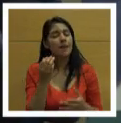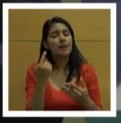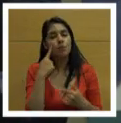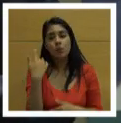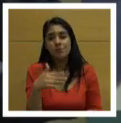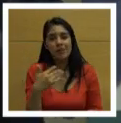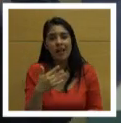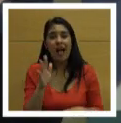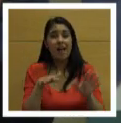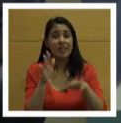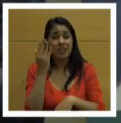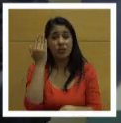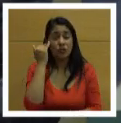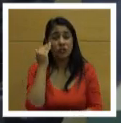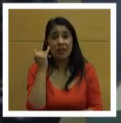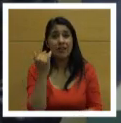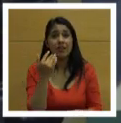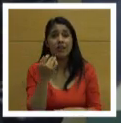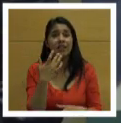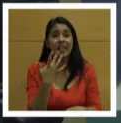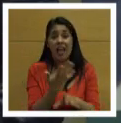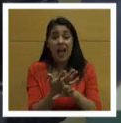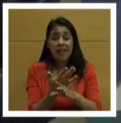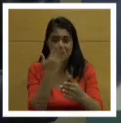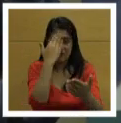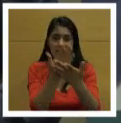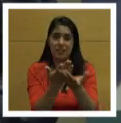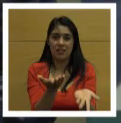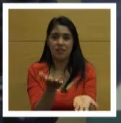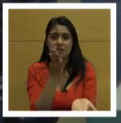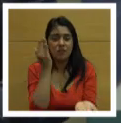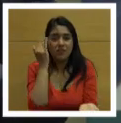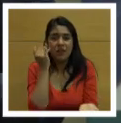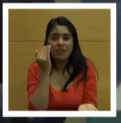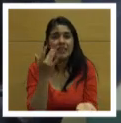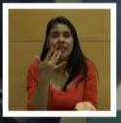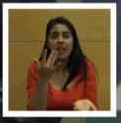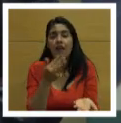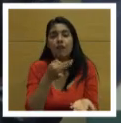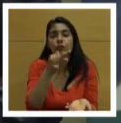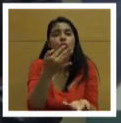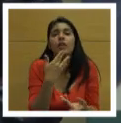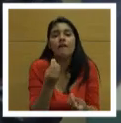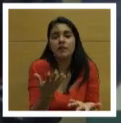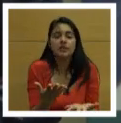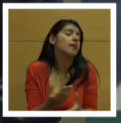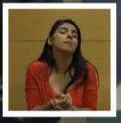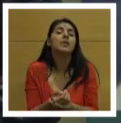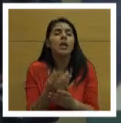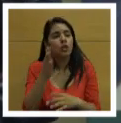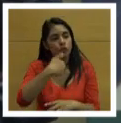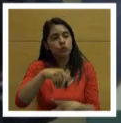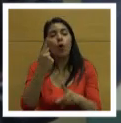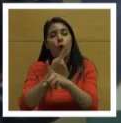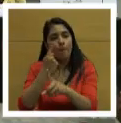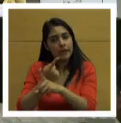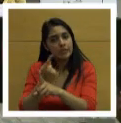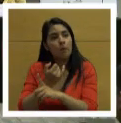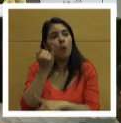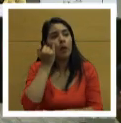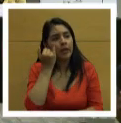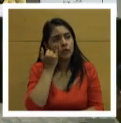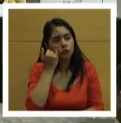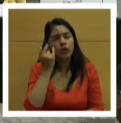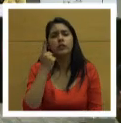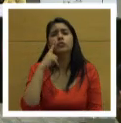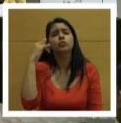no saben muchas veces qué viene adelante. Y en ese sentido, nosotros siempre conversamos también con las instituciones presentes que